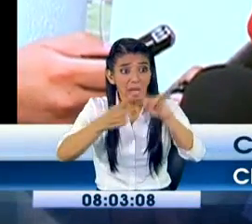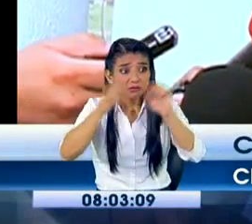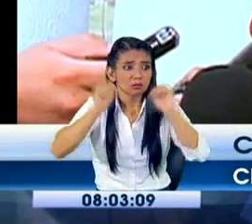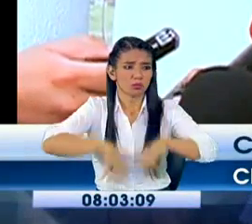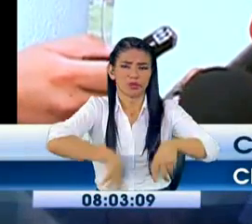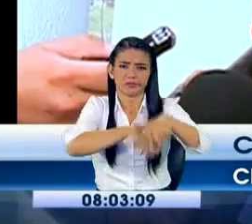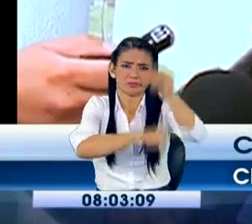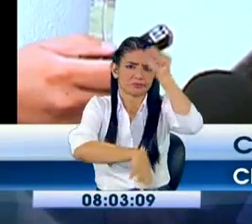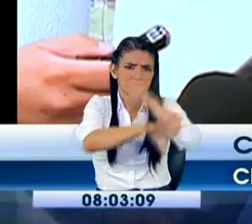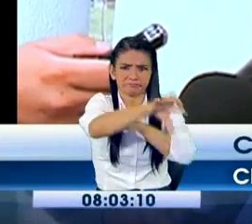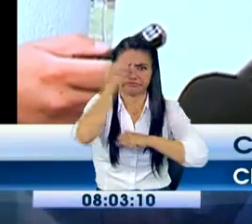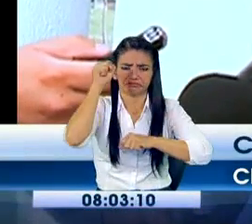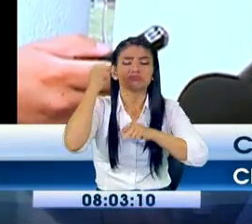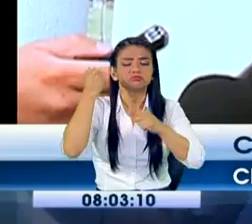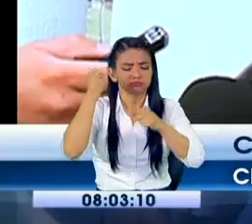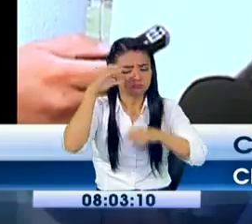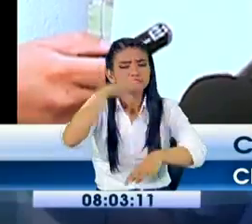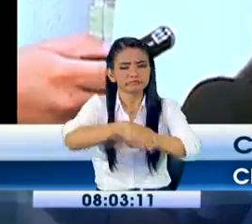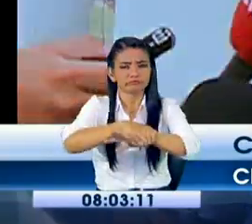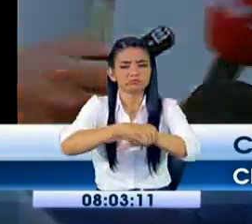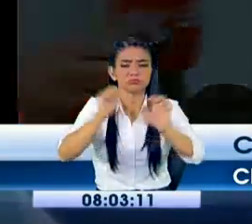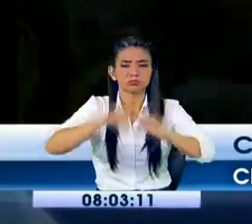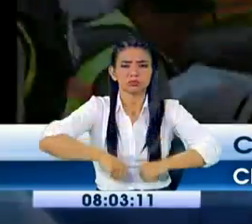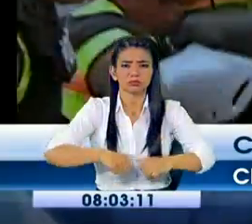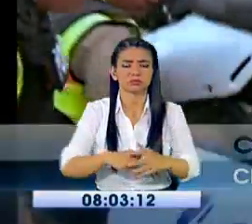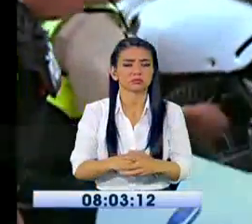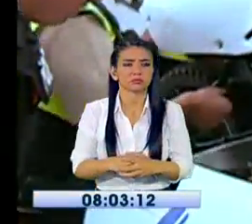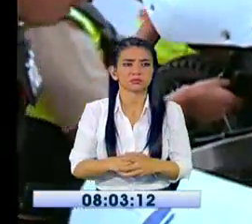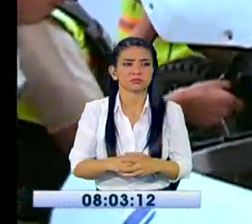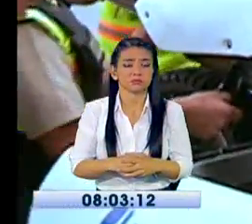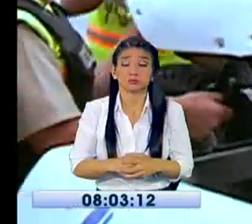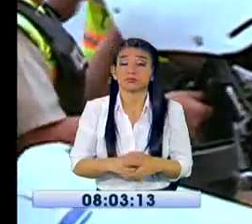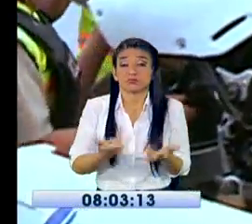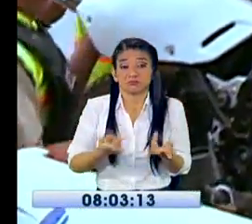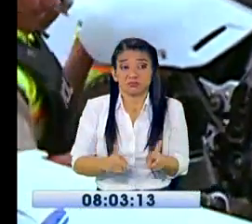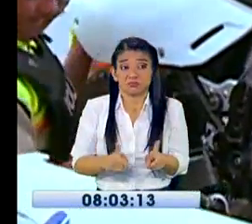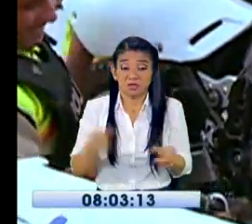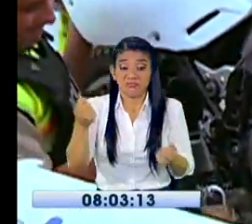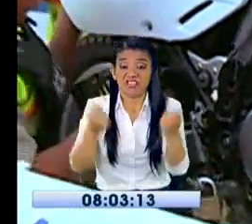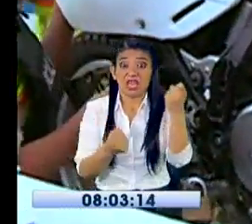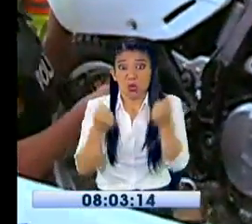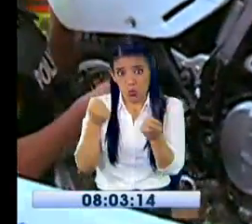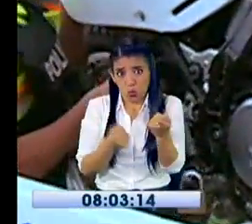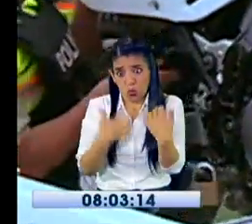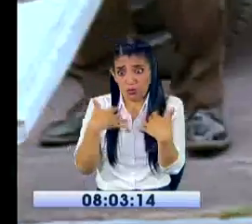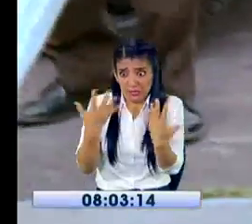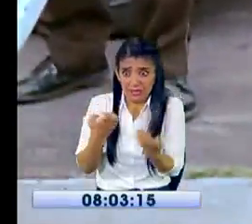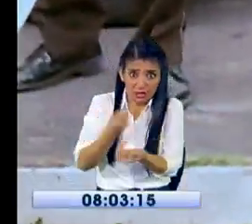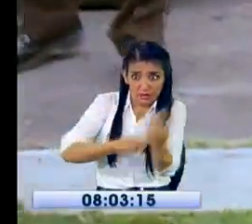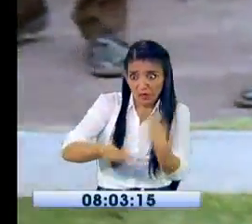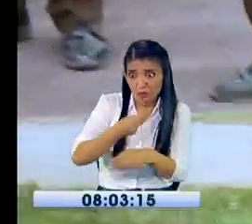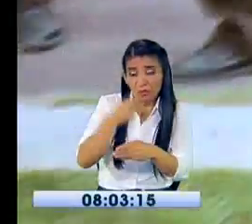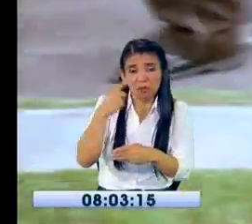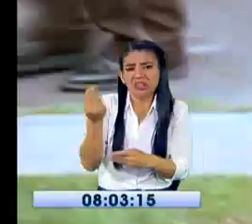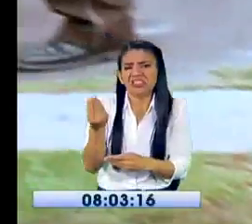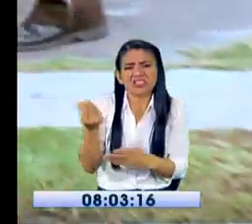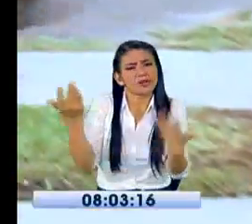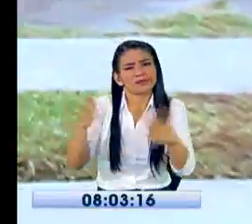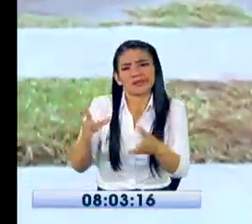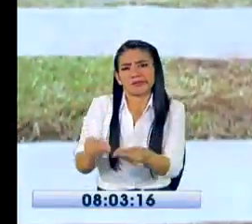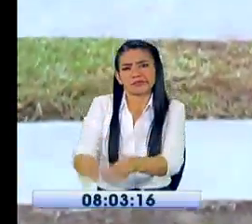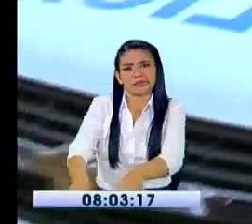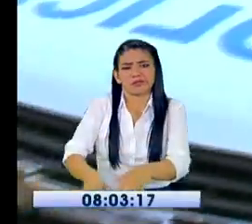el paradero de los causantes. ¿Cómo? Y poder recuperar el vehículo, porque el dinero seguramente ya lo